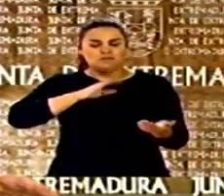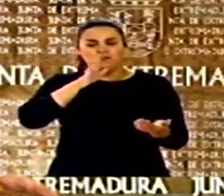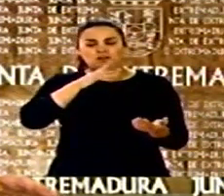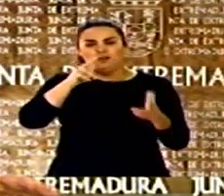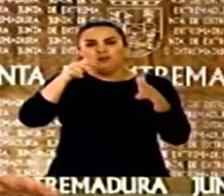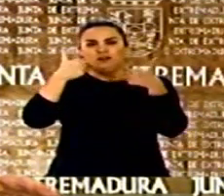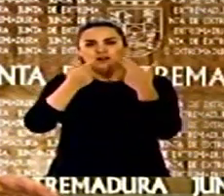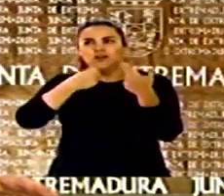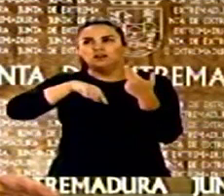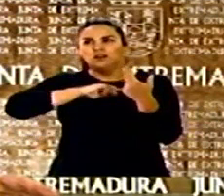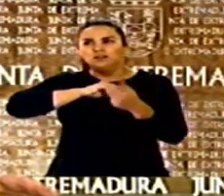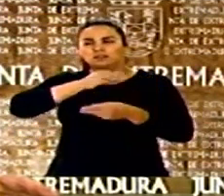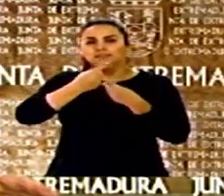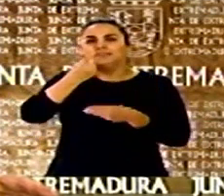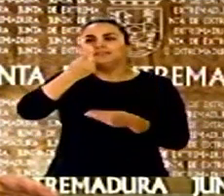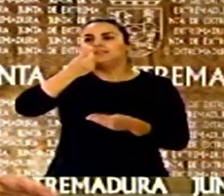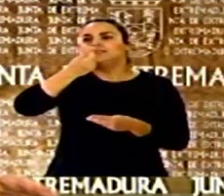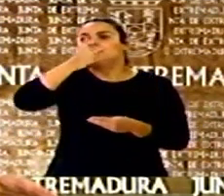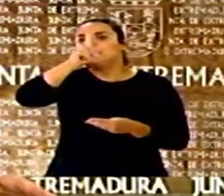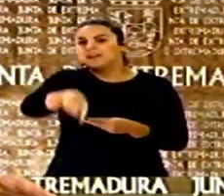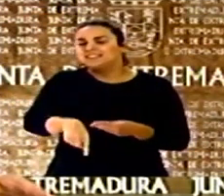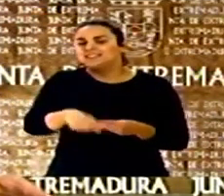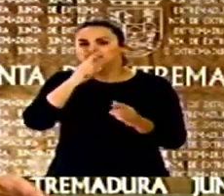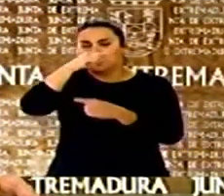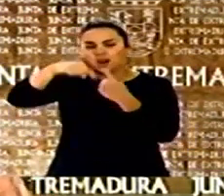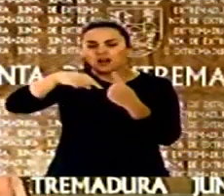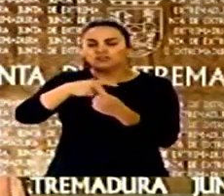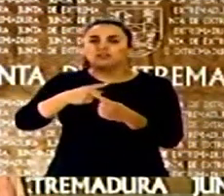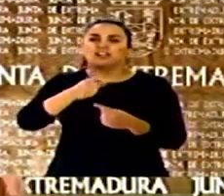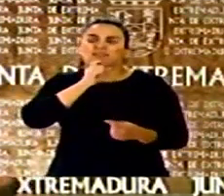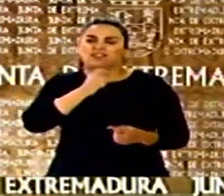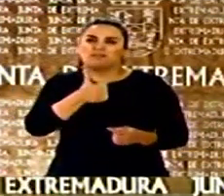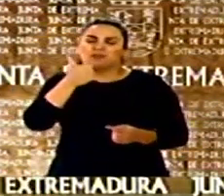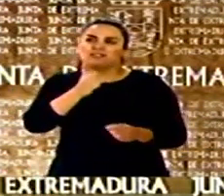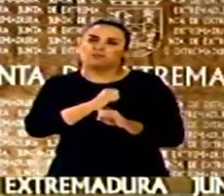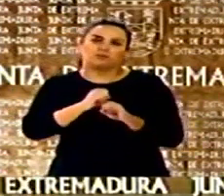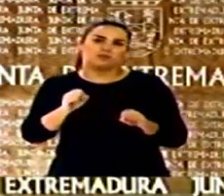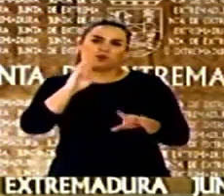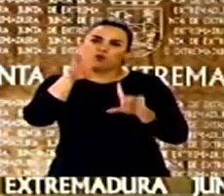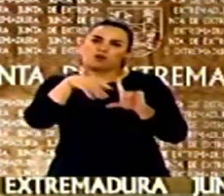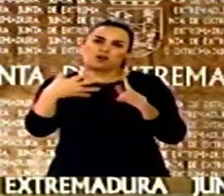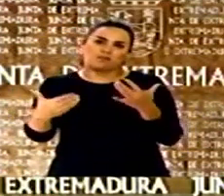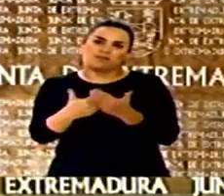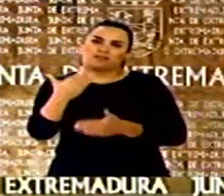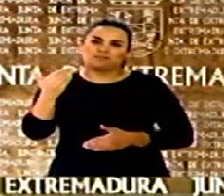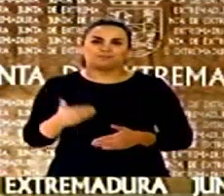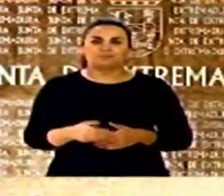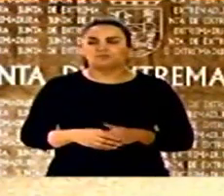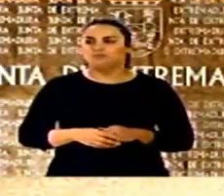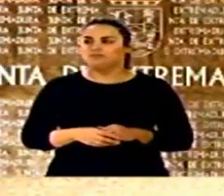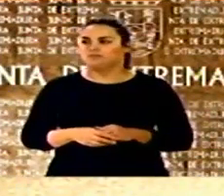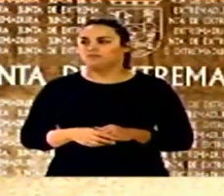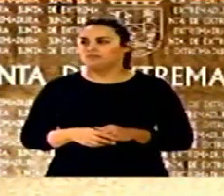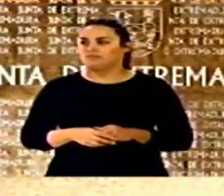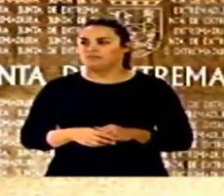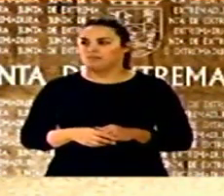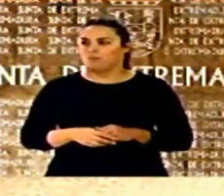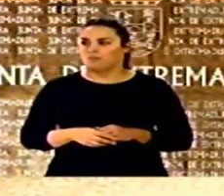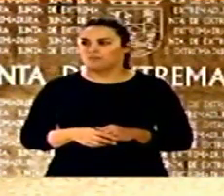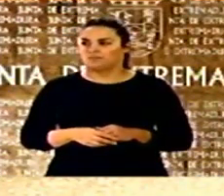Extremadura. Obviamente no tenemos un control sobre la meteorología todavía. Supongo que algún día la tecnología lo permitirá, pero